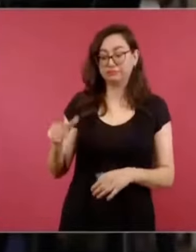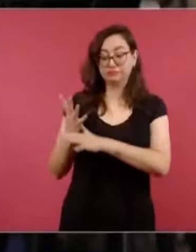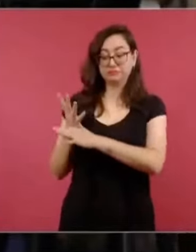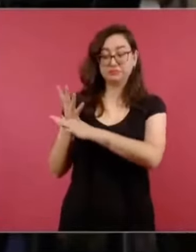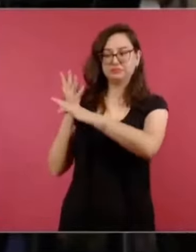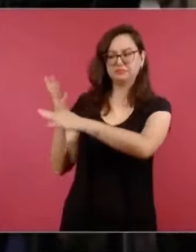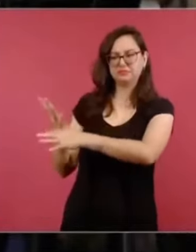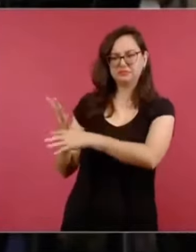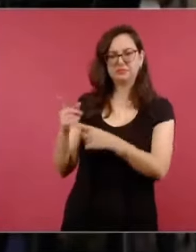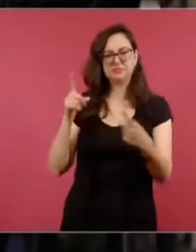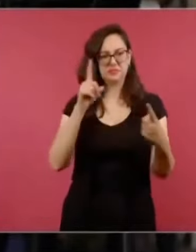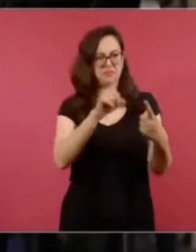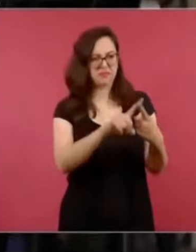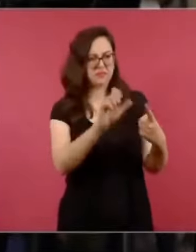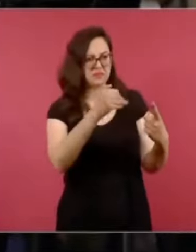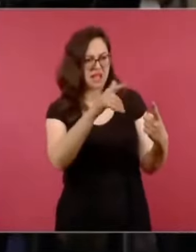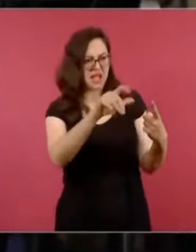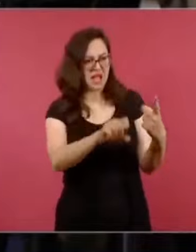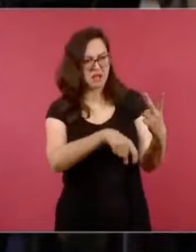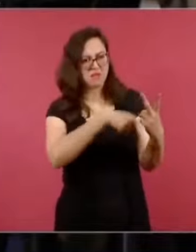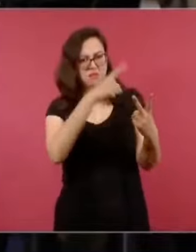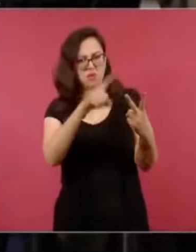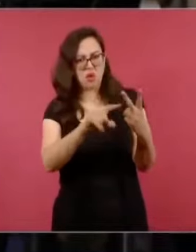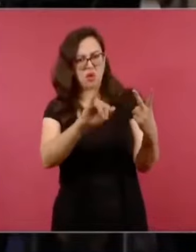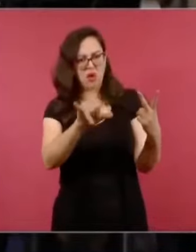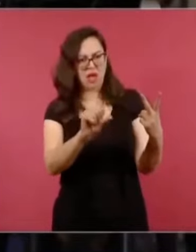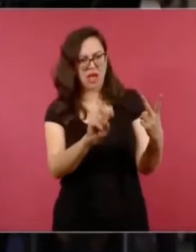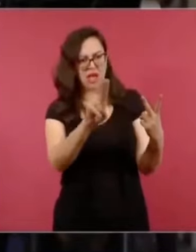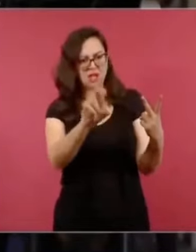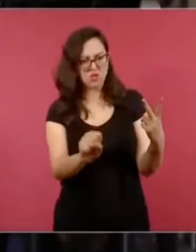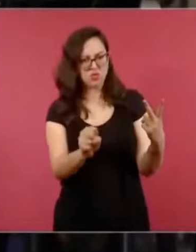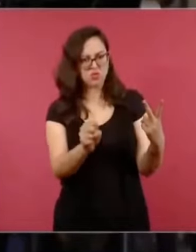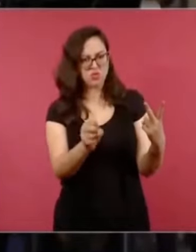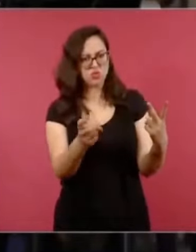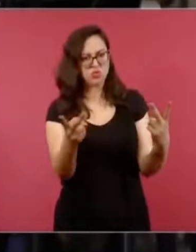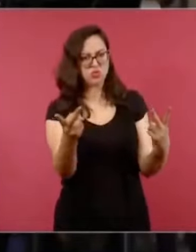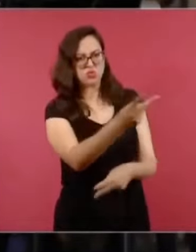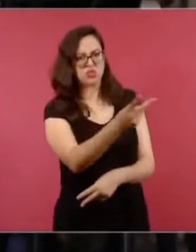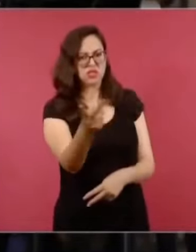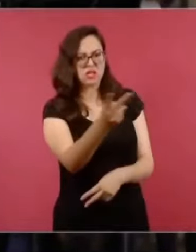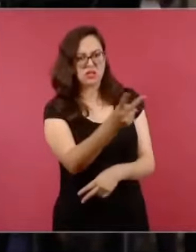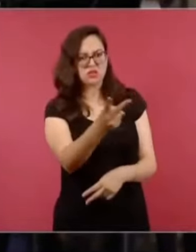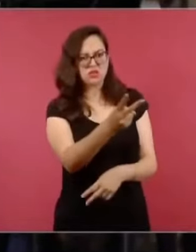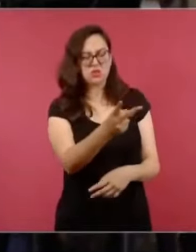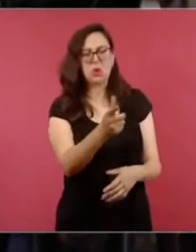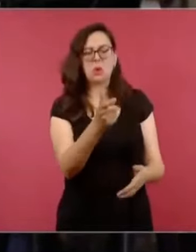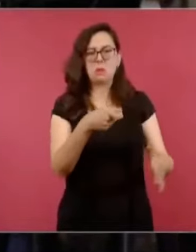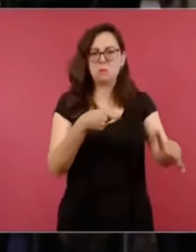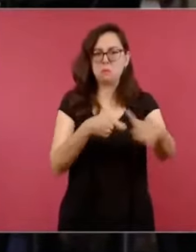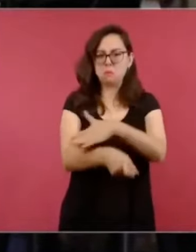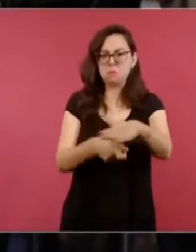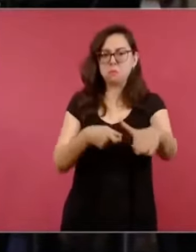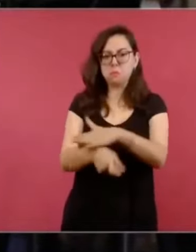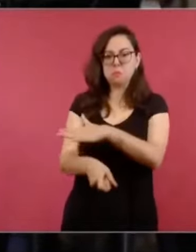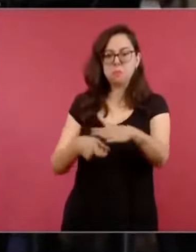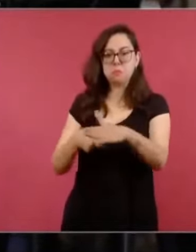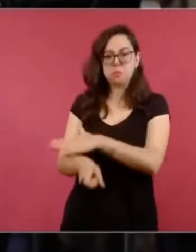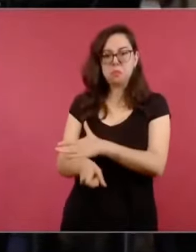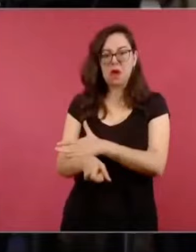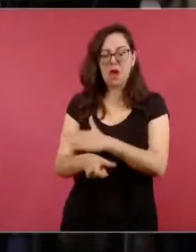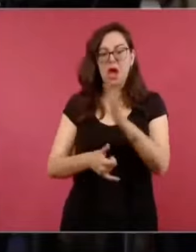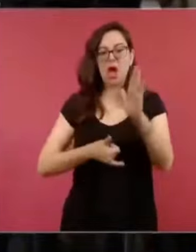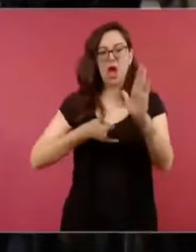de comandar y pagar a 300 portales y youtubers para hacerle